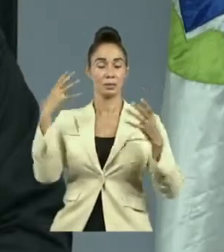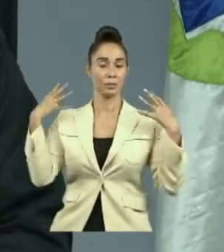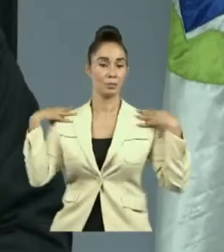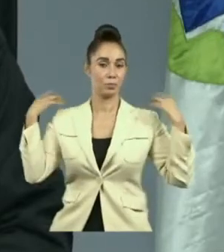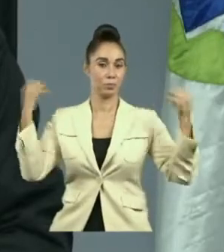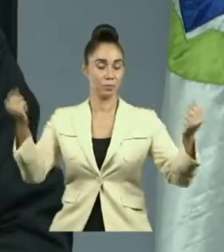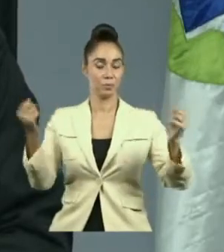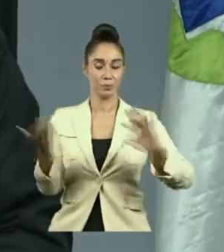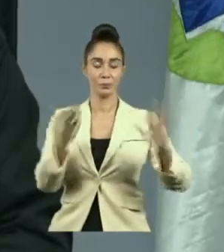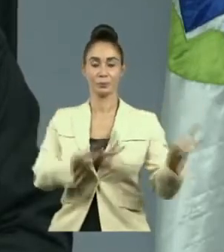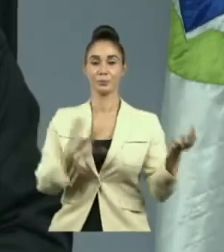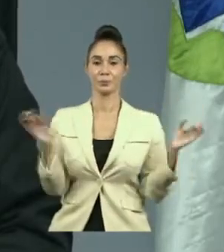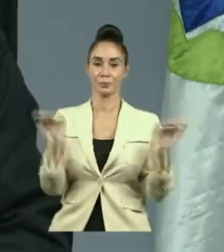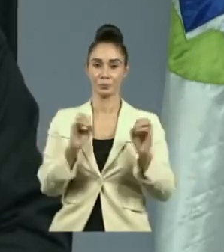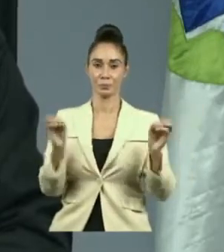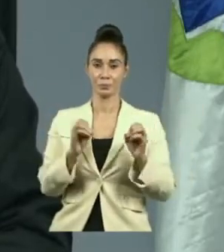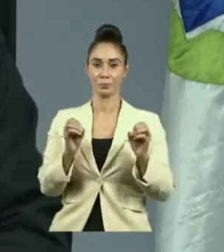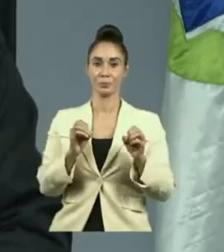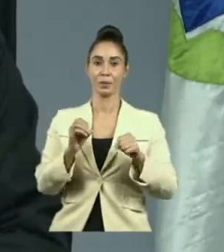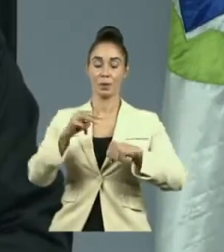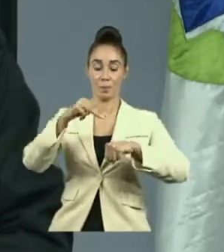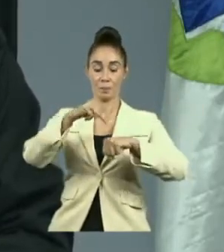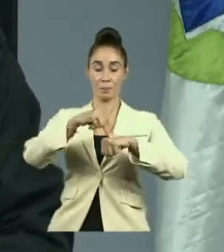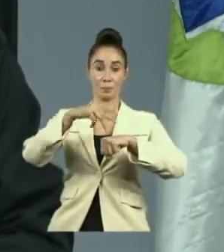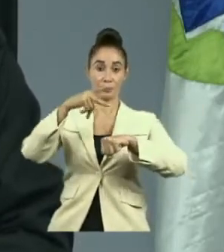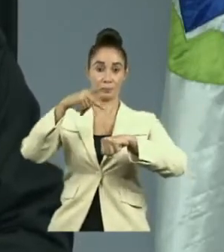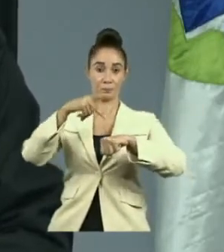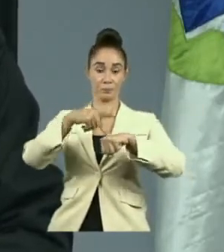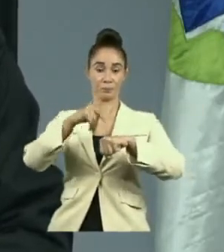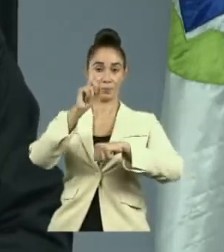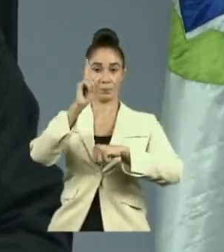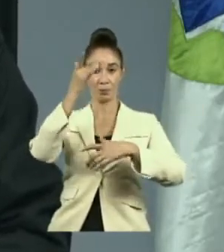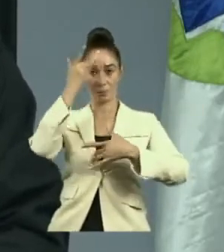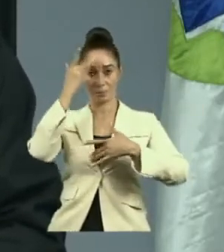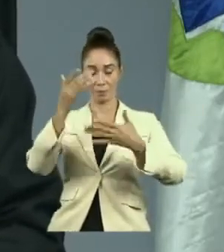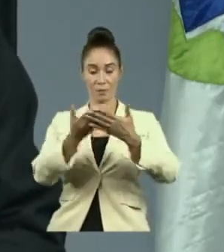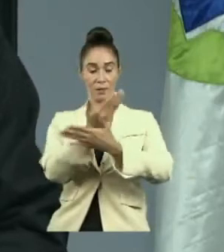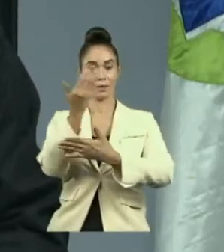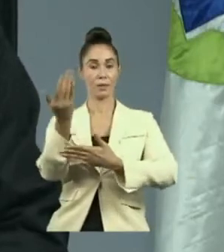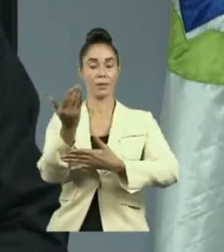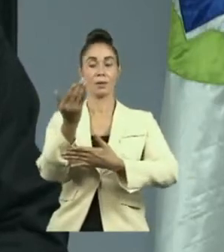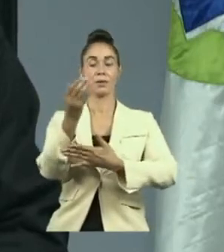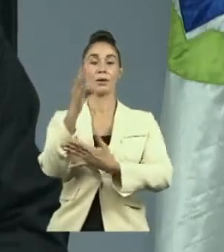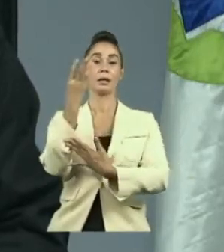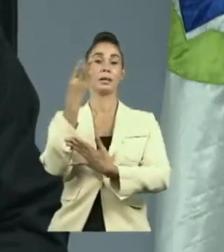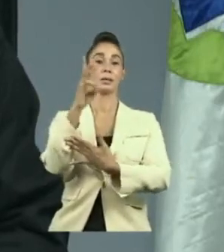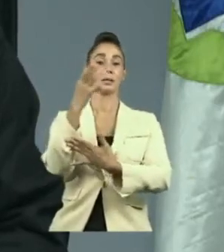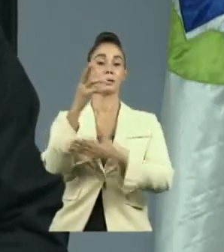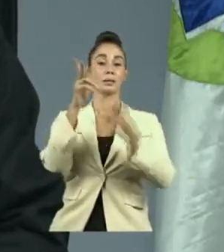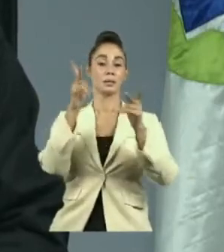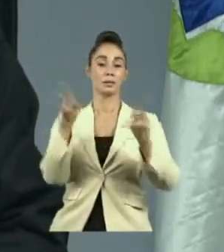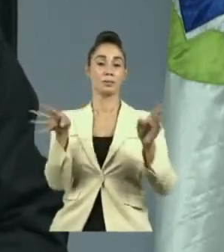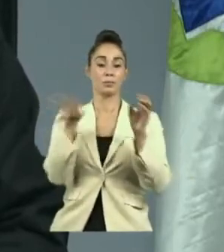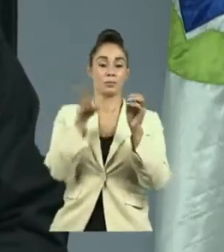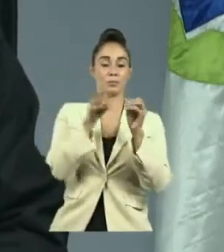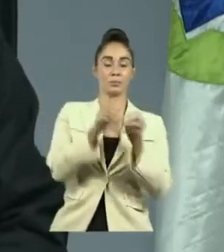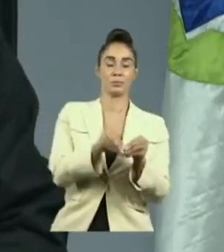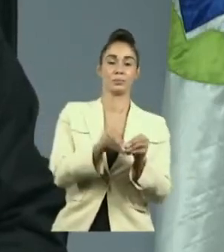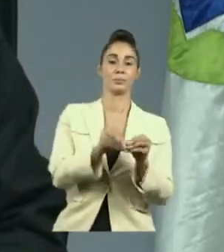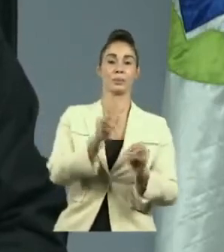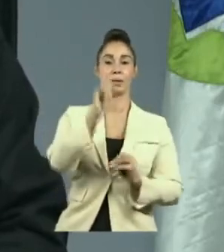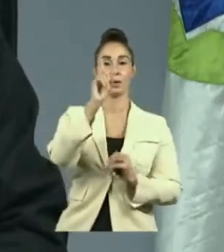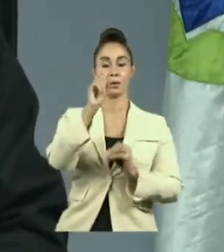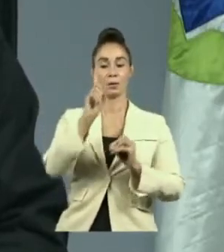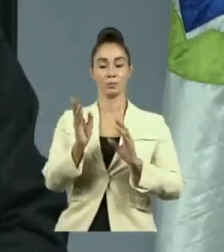fallecimiento monteplata un caso nuevo 16 acumulados un